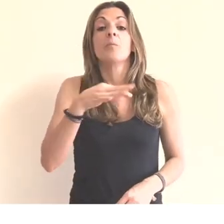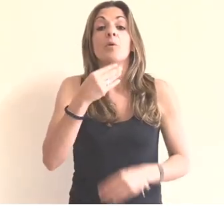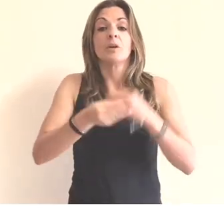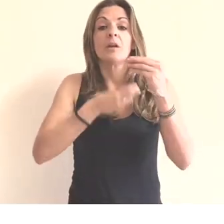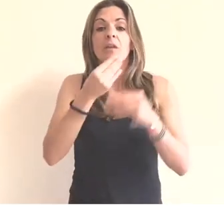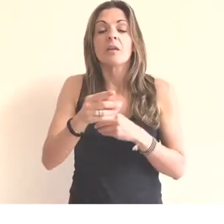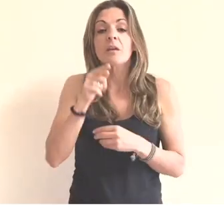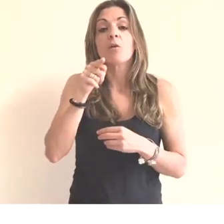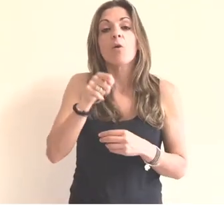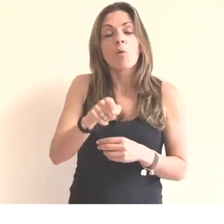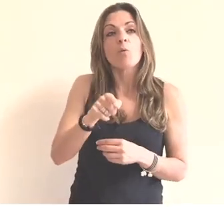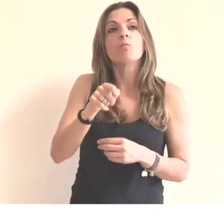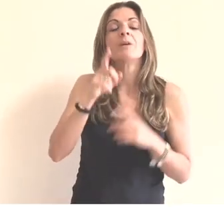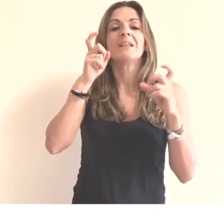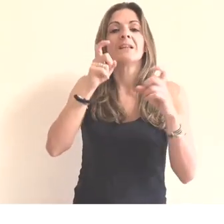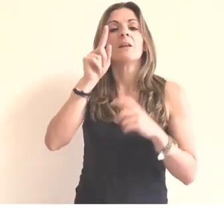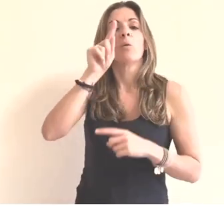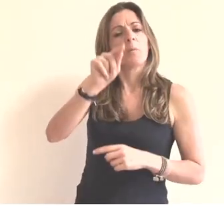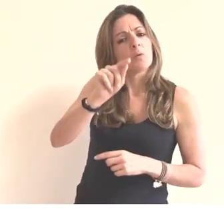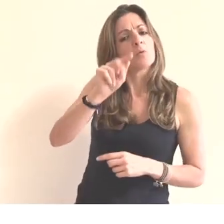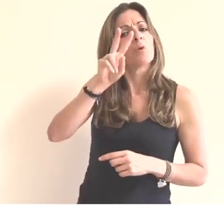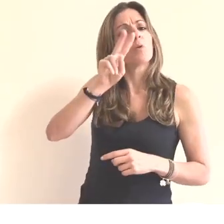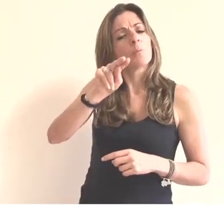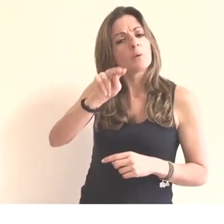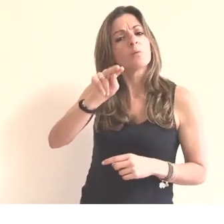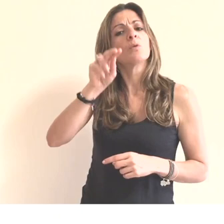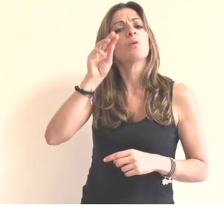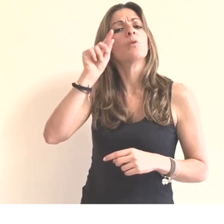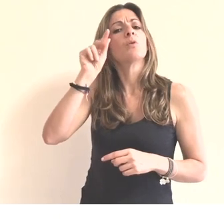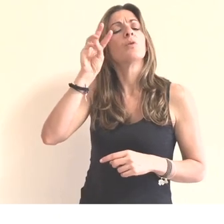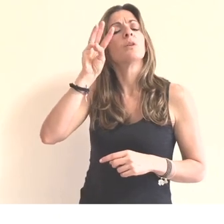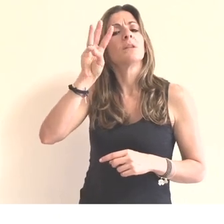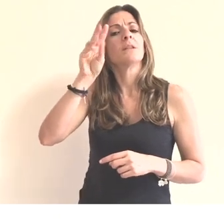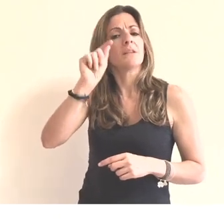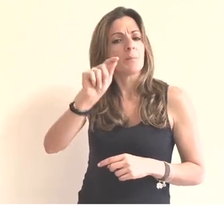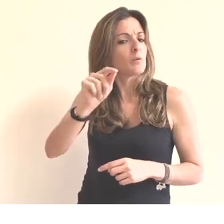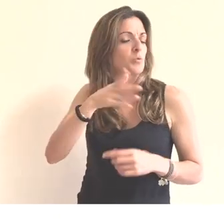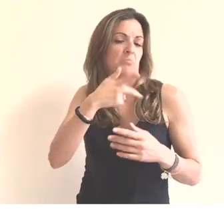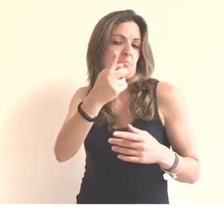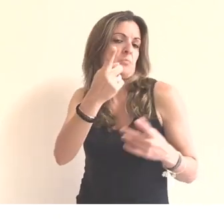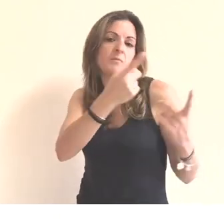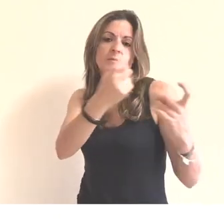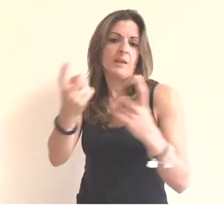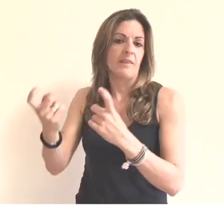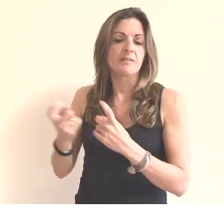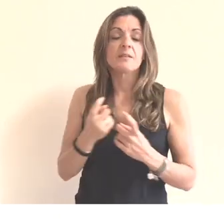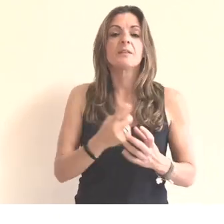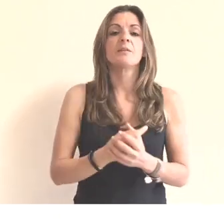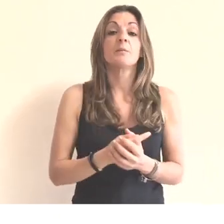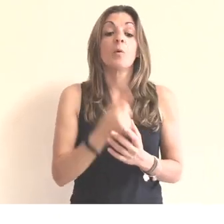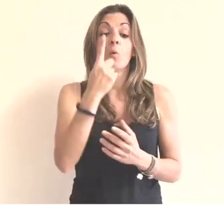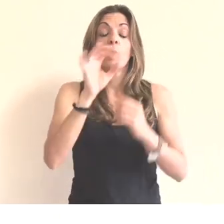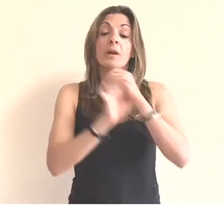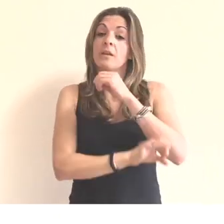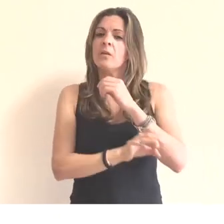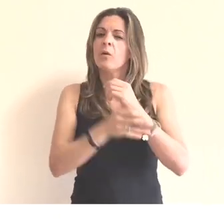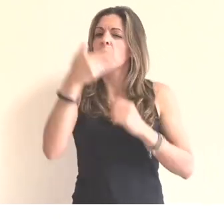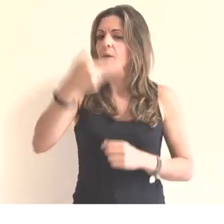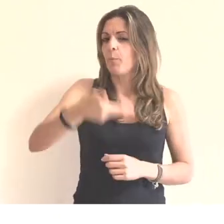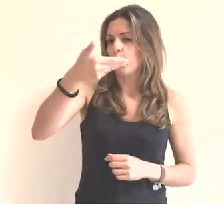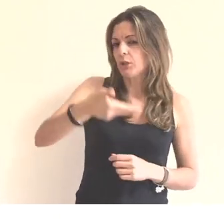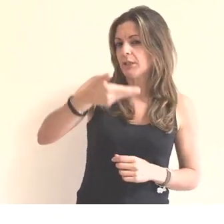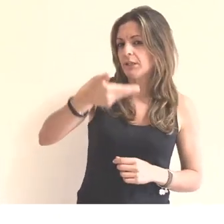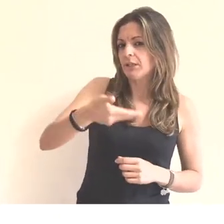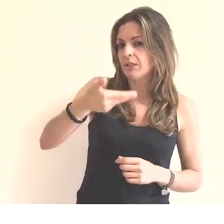Puedes estar así un minuto, dos minutos, tres minutos, lo que necesites. Y vamos a ir con el ejercicio clave que se ha hecho